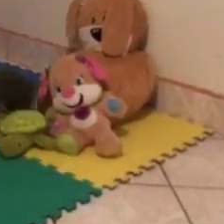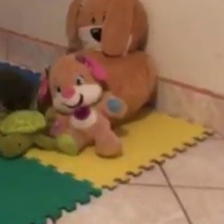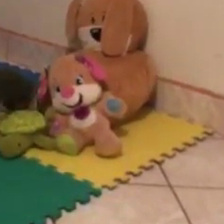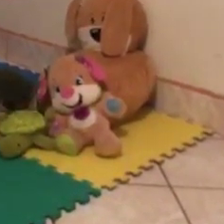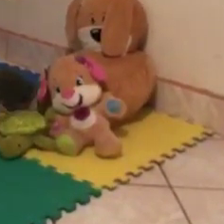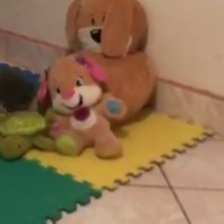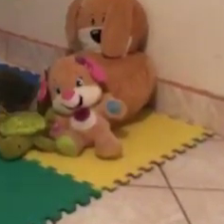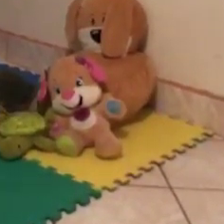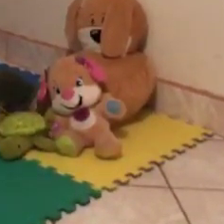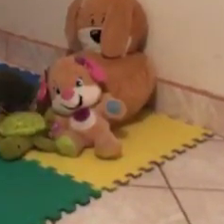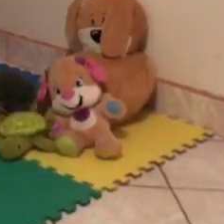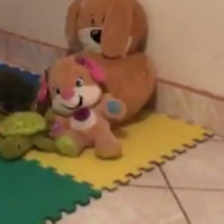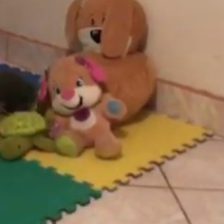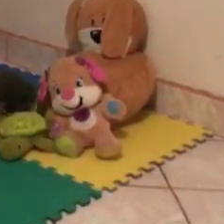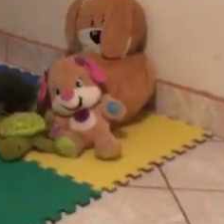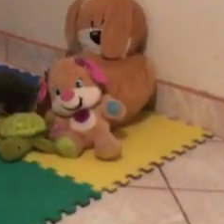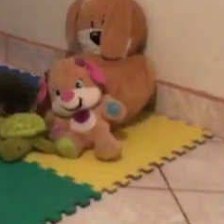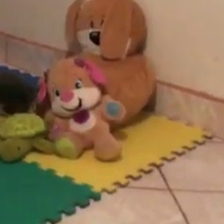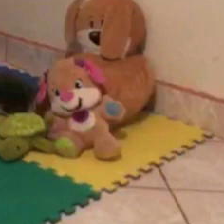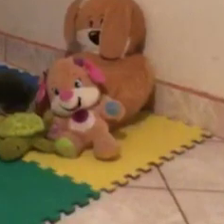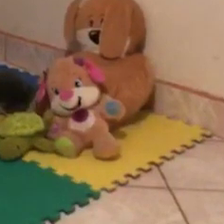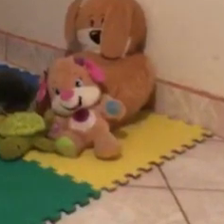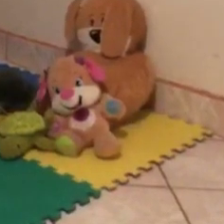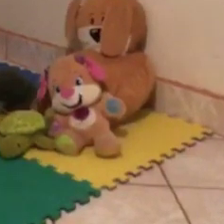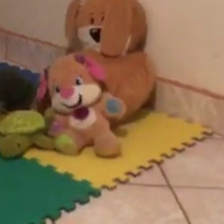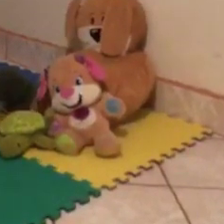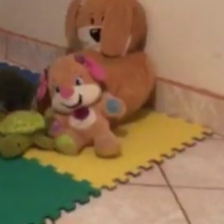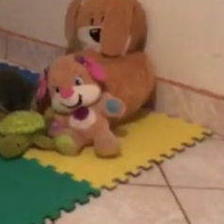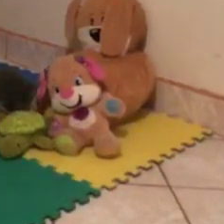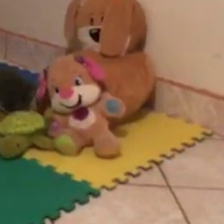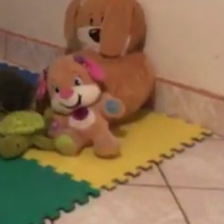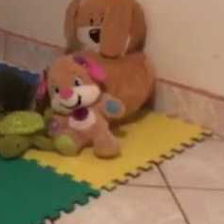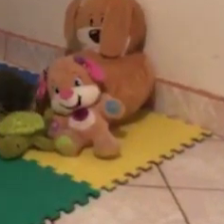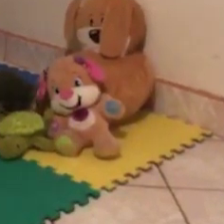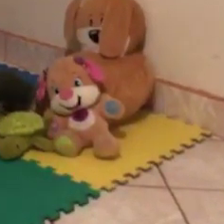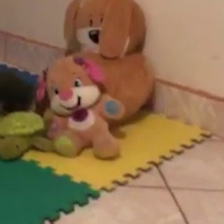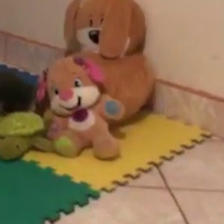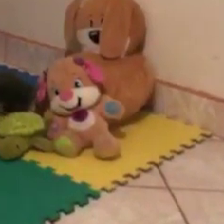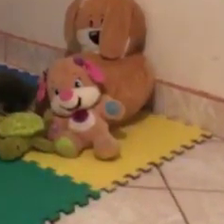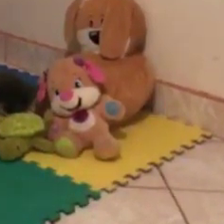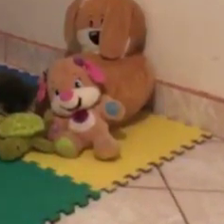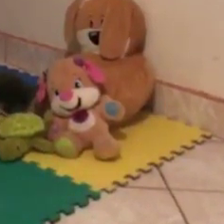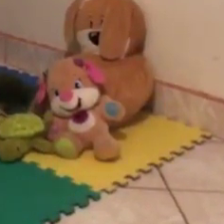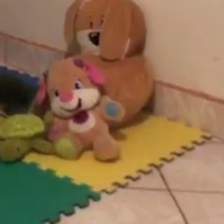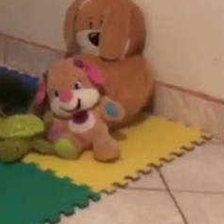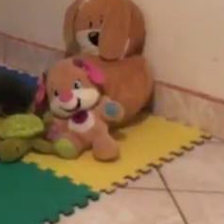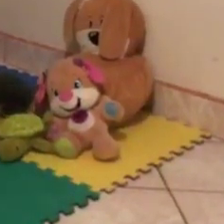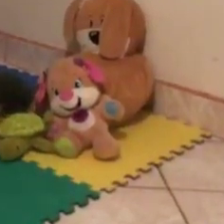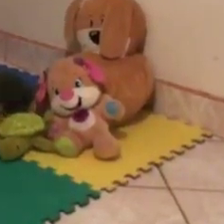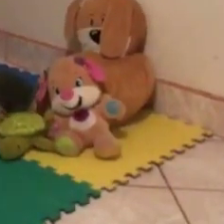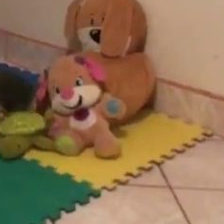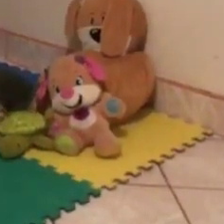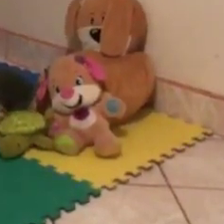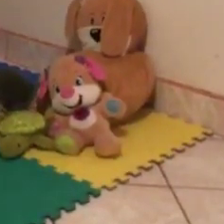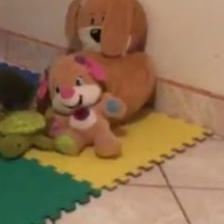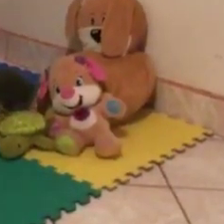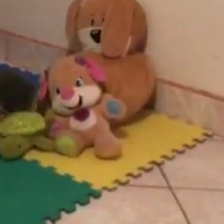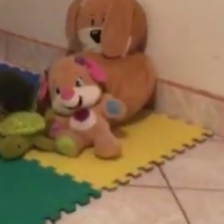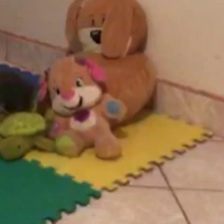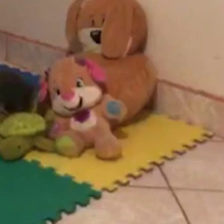y si no es importante d